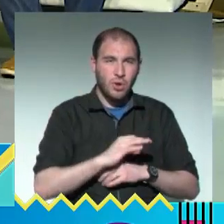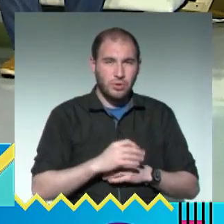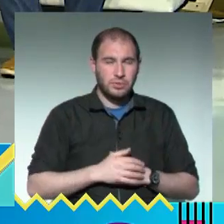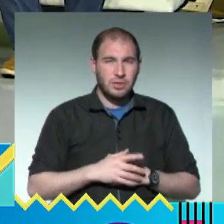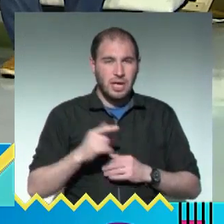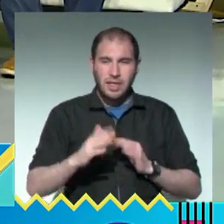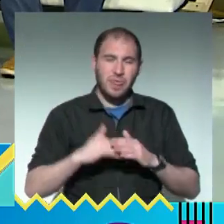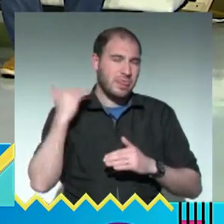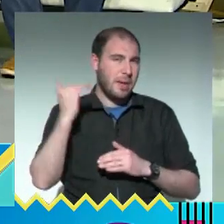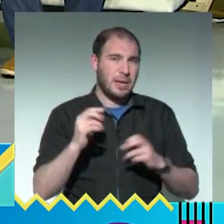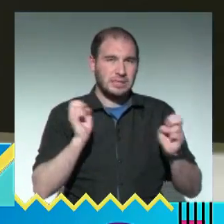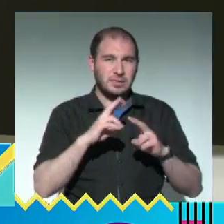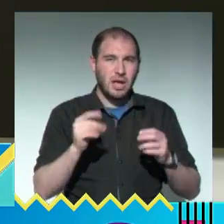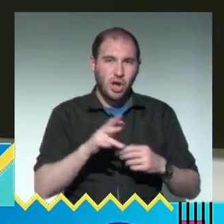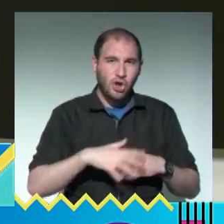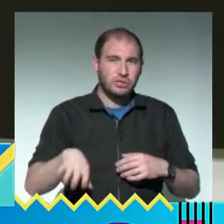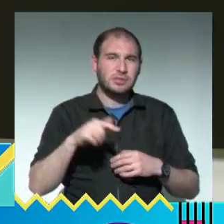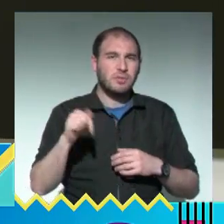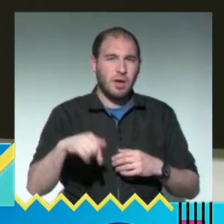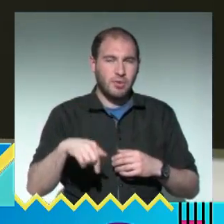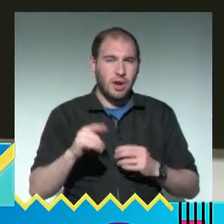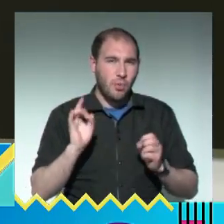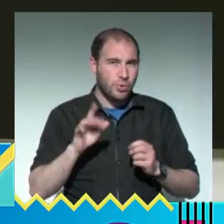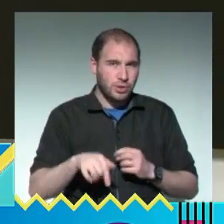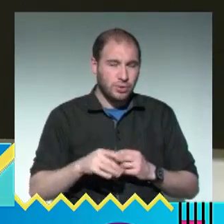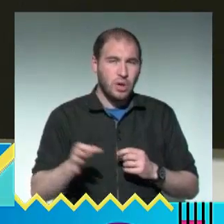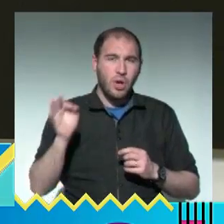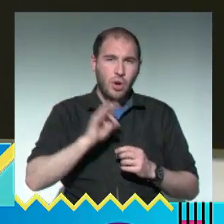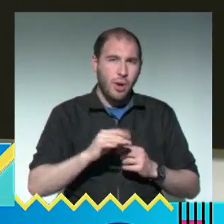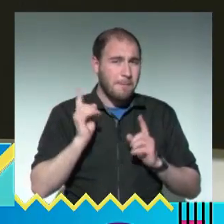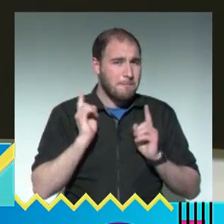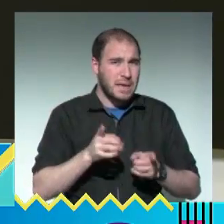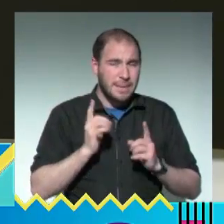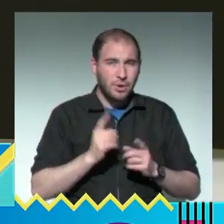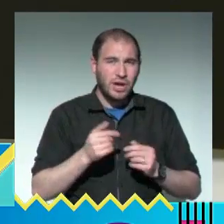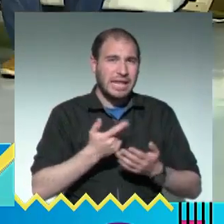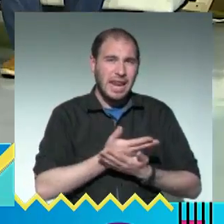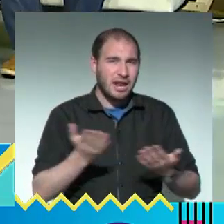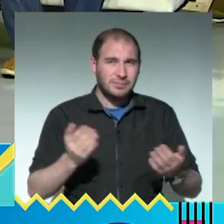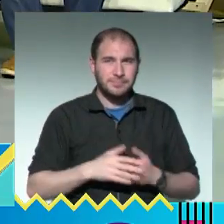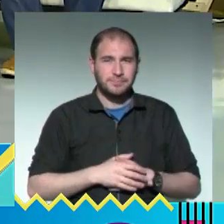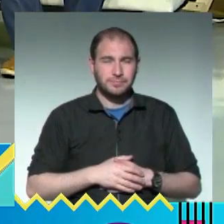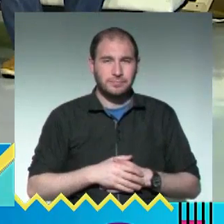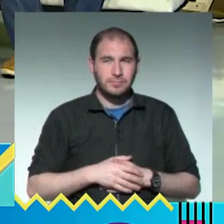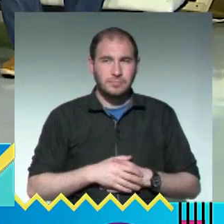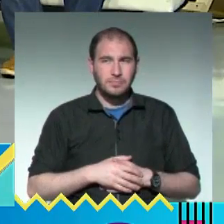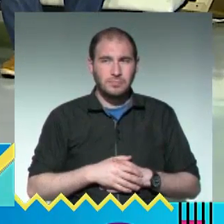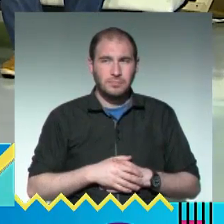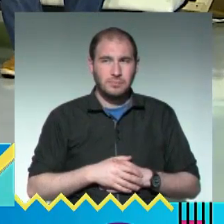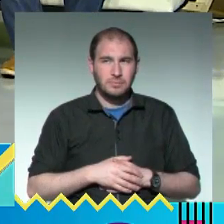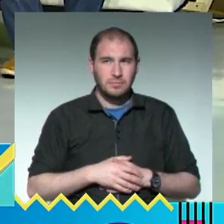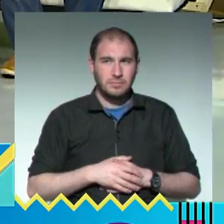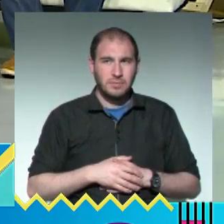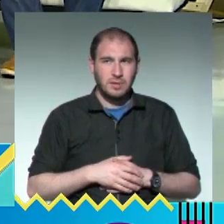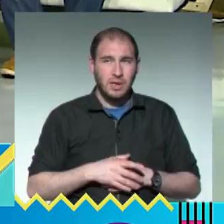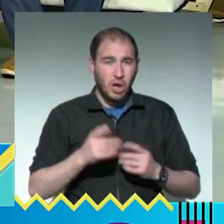quizás excede y tiene que ver con el contexto actual nada más, o ha sido así en general. Digamos,